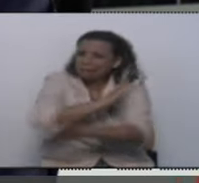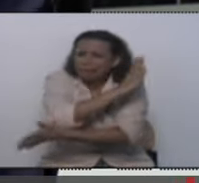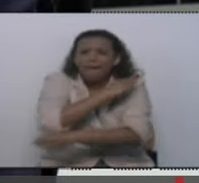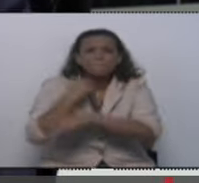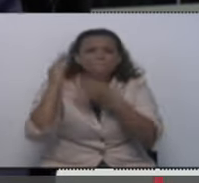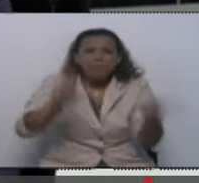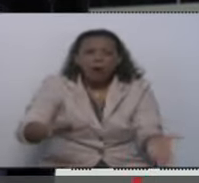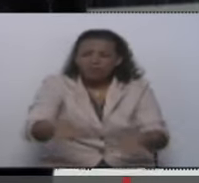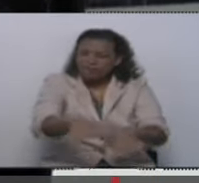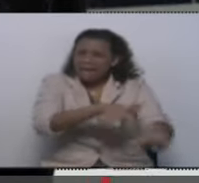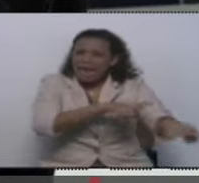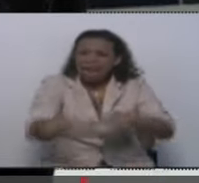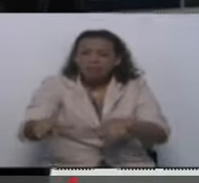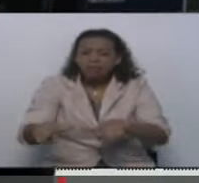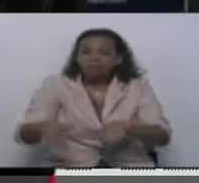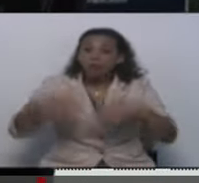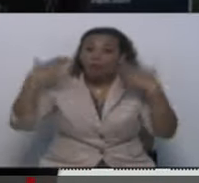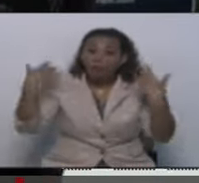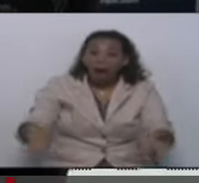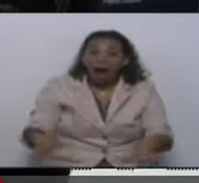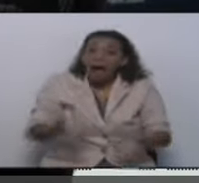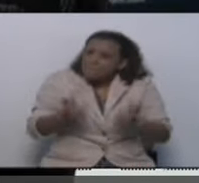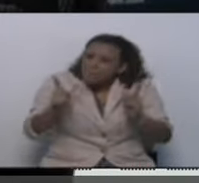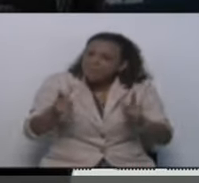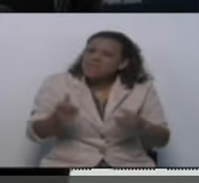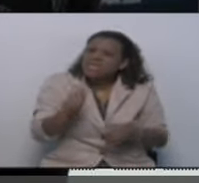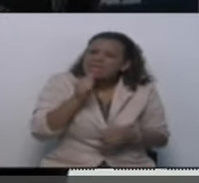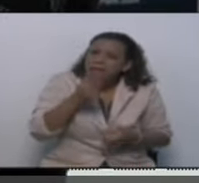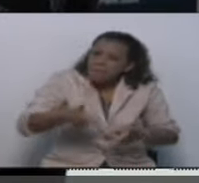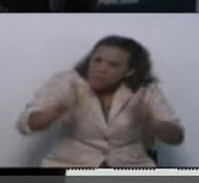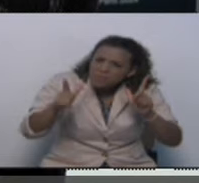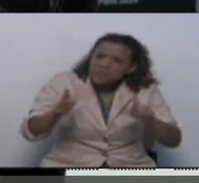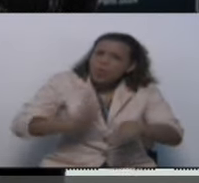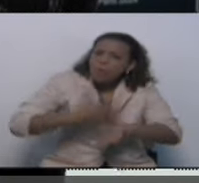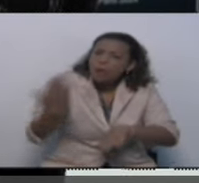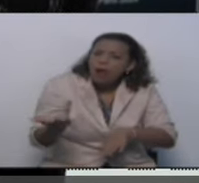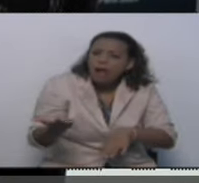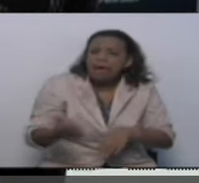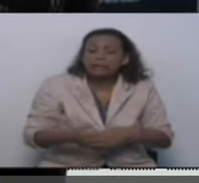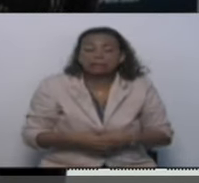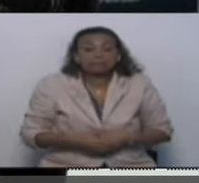conozca. ¿A quién le permiten hacer eso en el mundo?